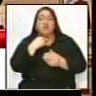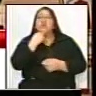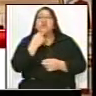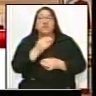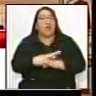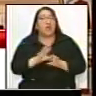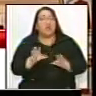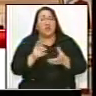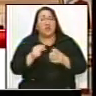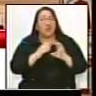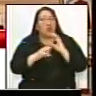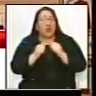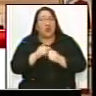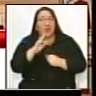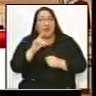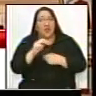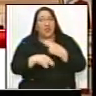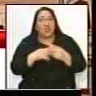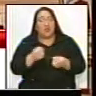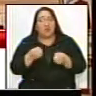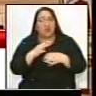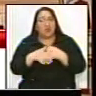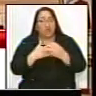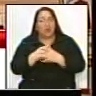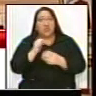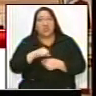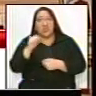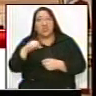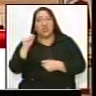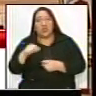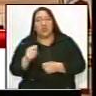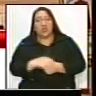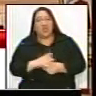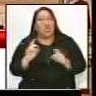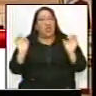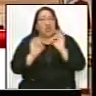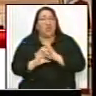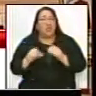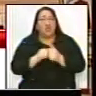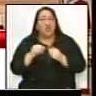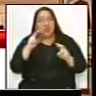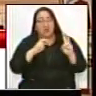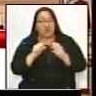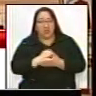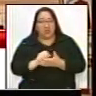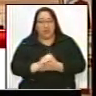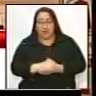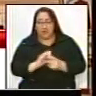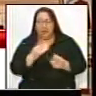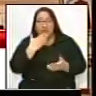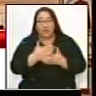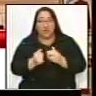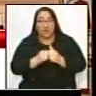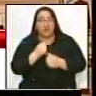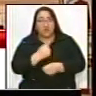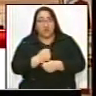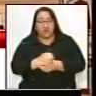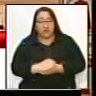que conversamos con bienes nacionales, todo es verbal, sí, y nunca hemos hecho un escrito. Pero gracias a su gestión,